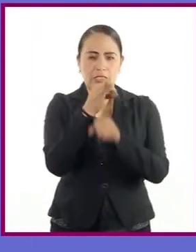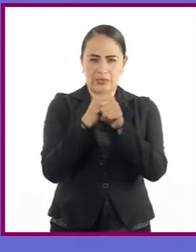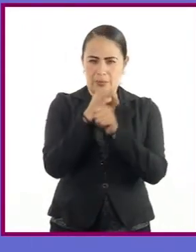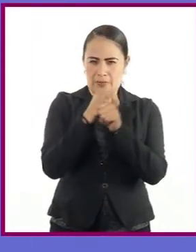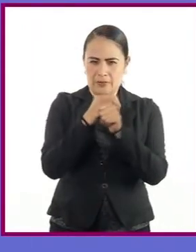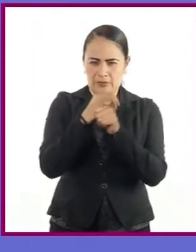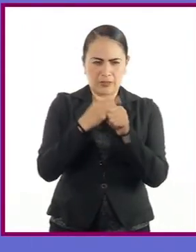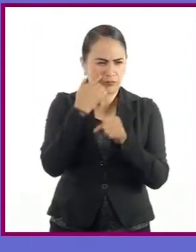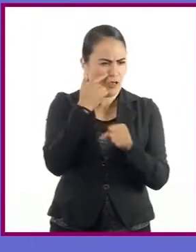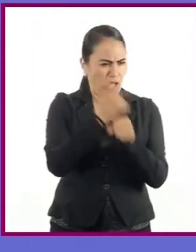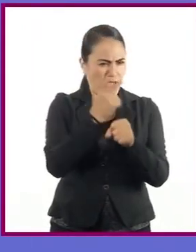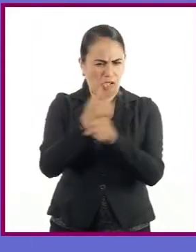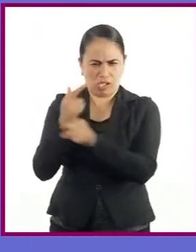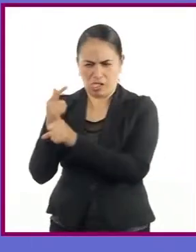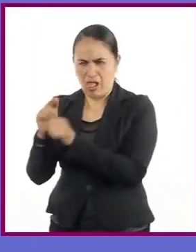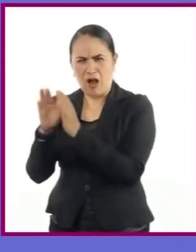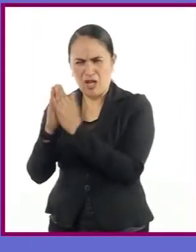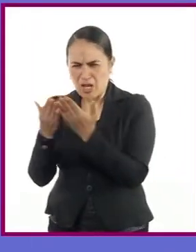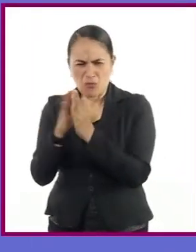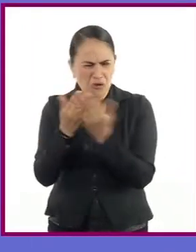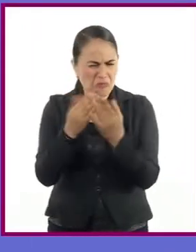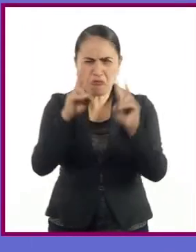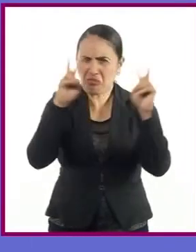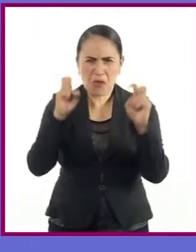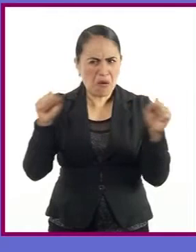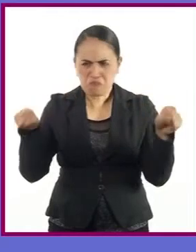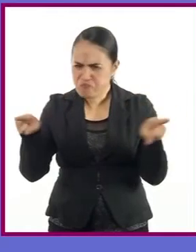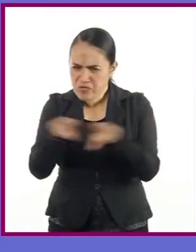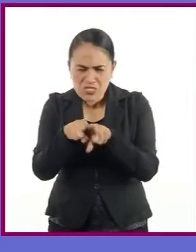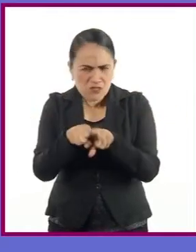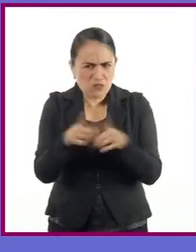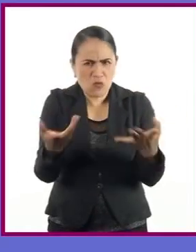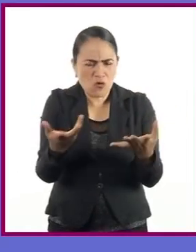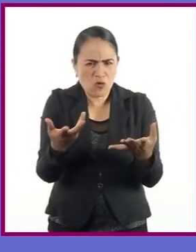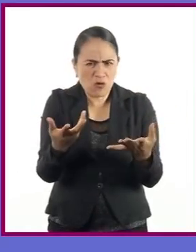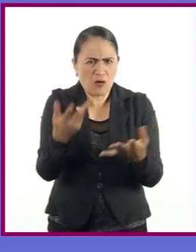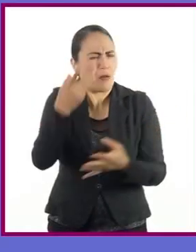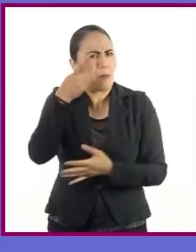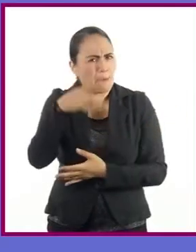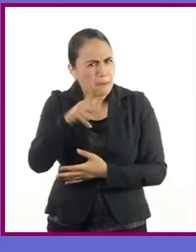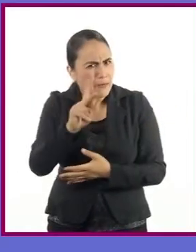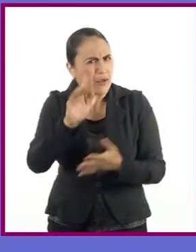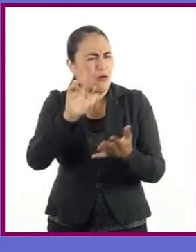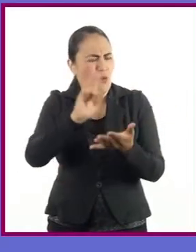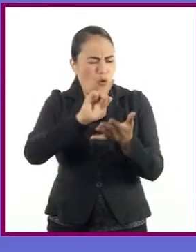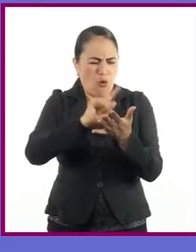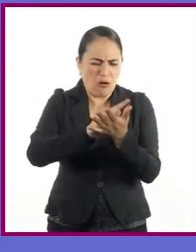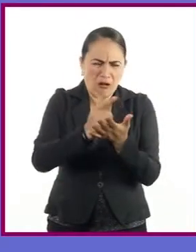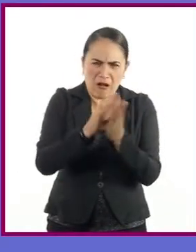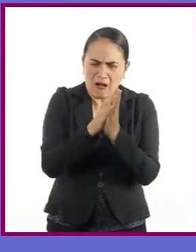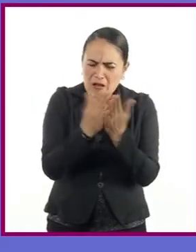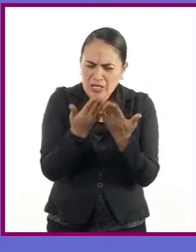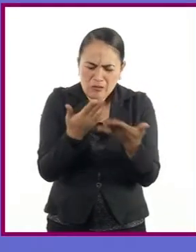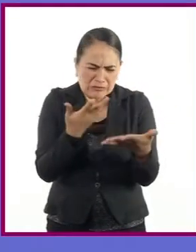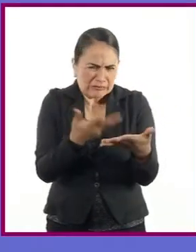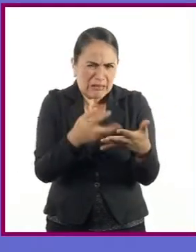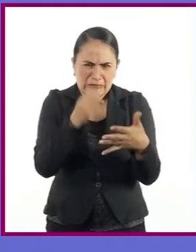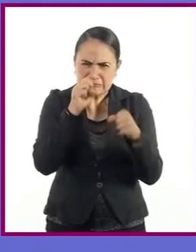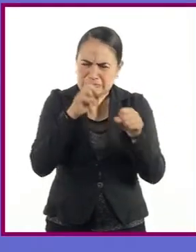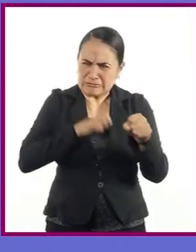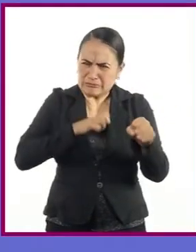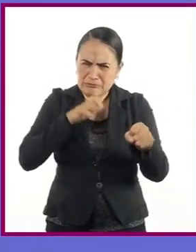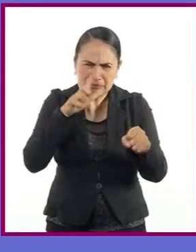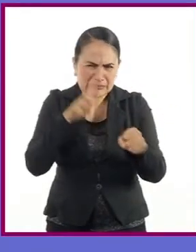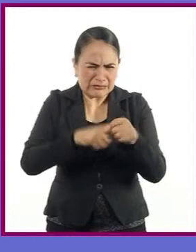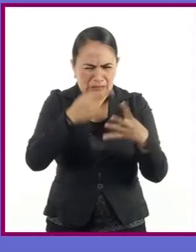podemos encontrar muchos libros sobre el tema que nos interesa, pero algunos libros son muy especializados y